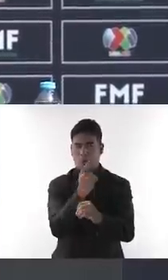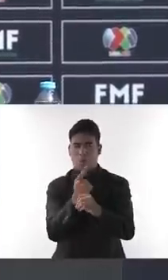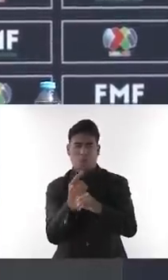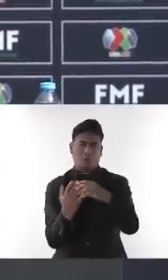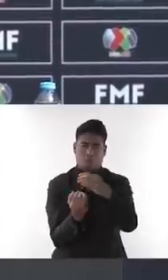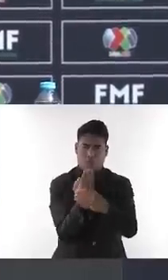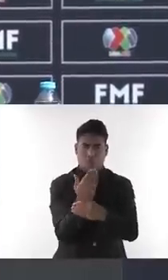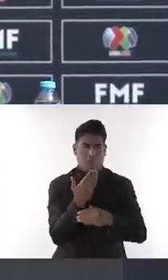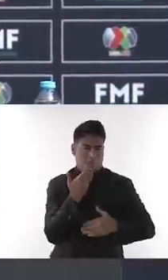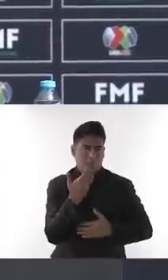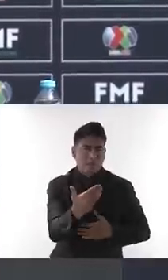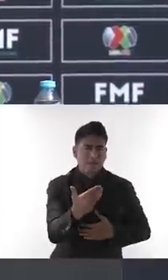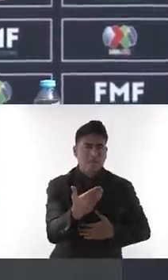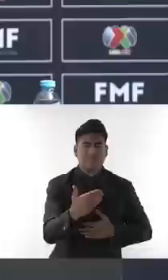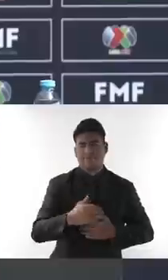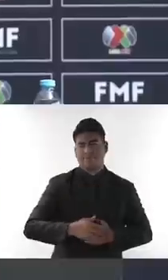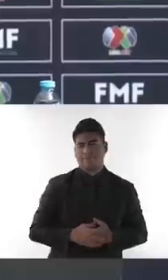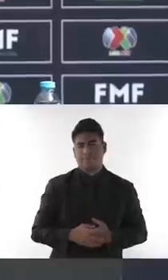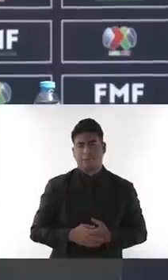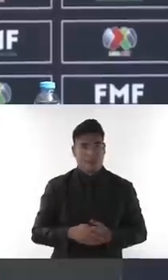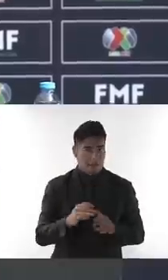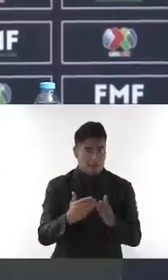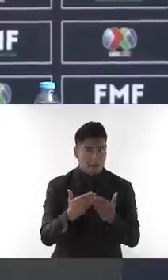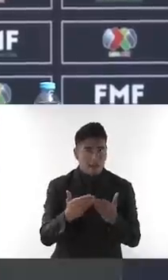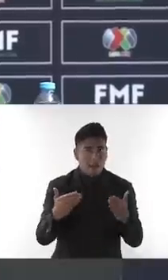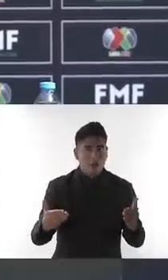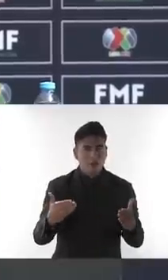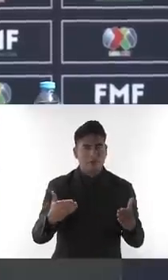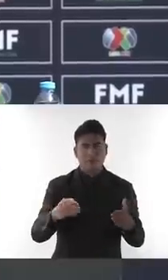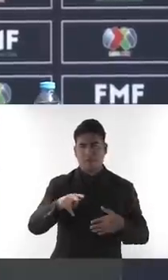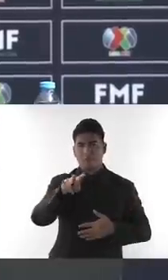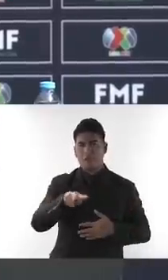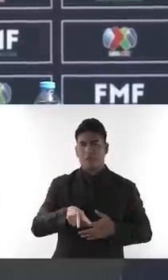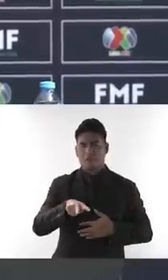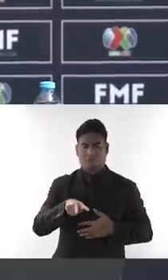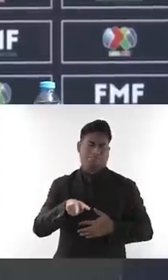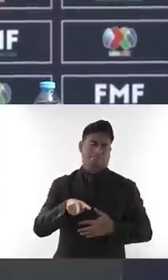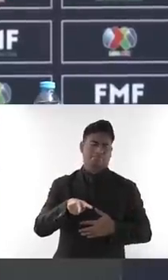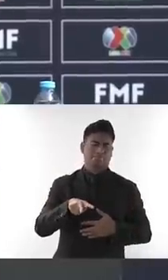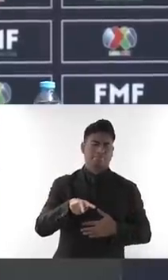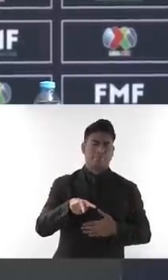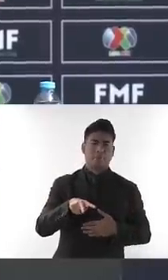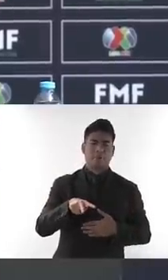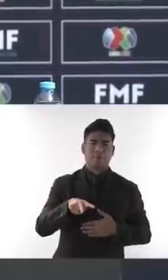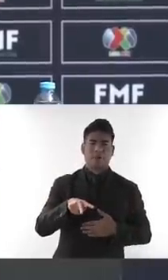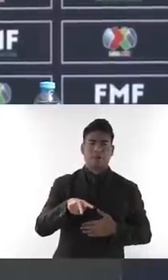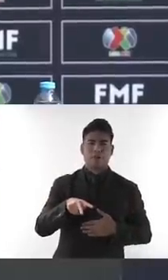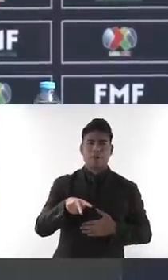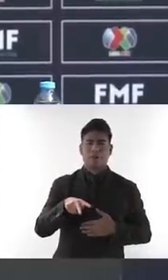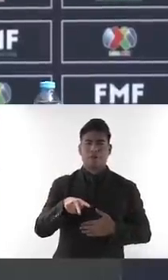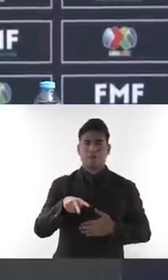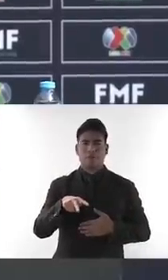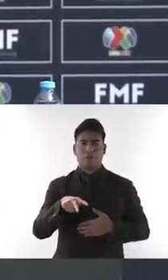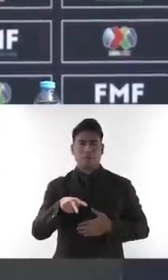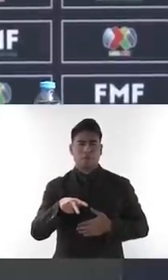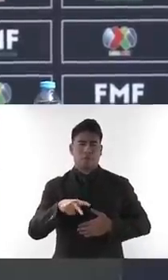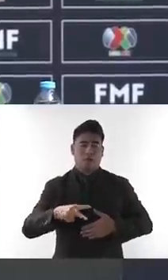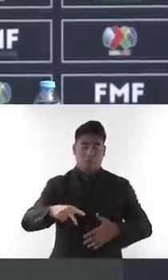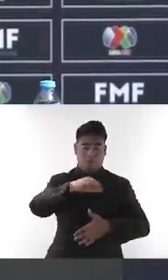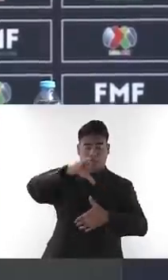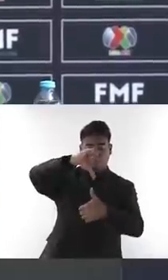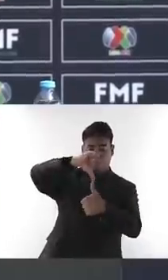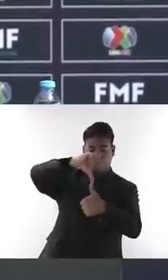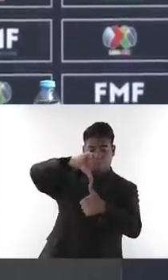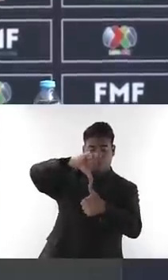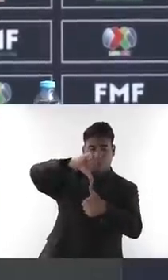superior. Y ahora, sabiendo que se va a jugar este Final Four con los campeones de Sudamérica,